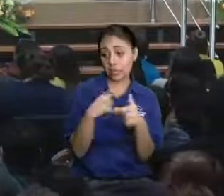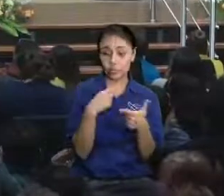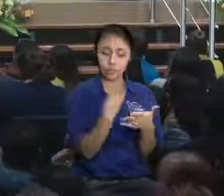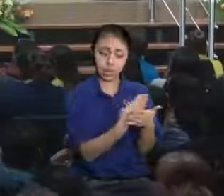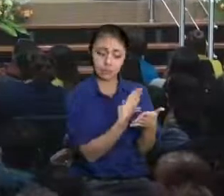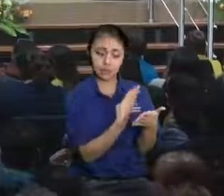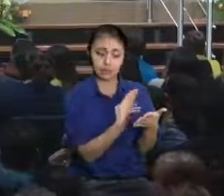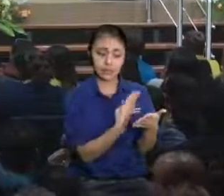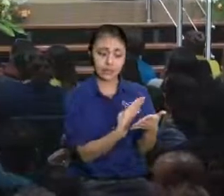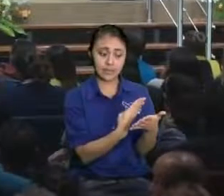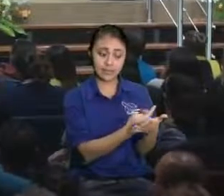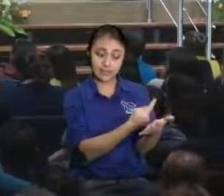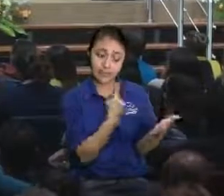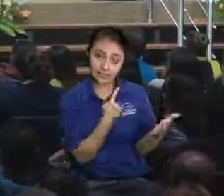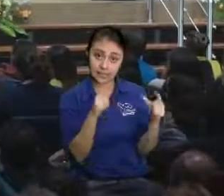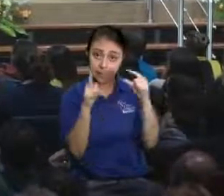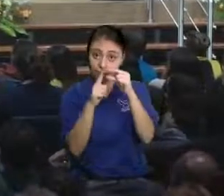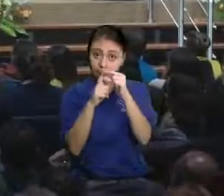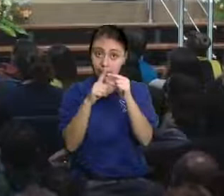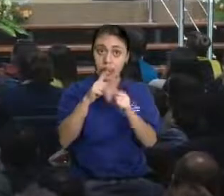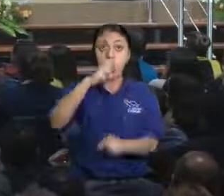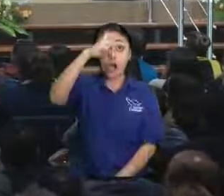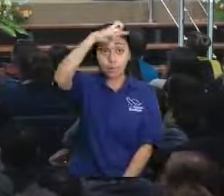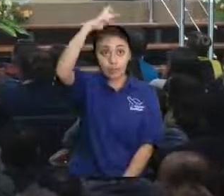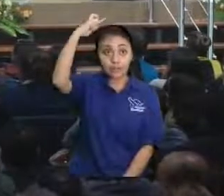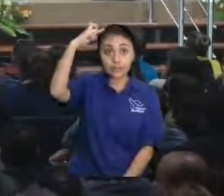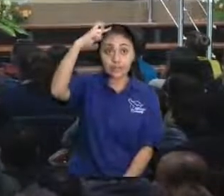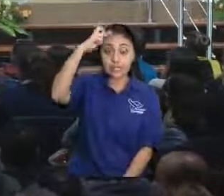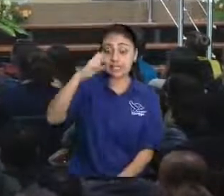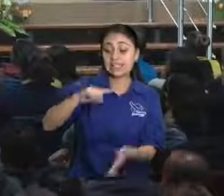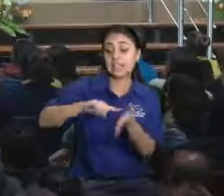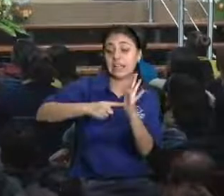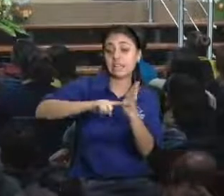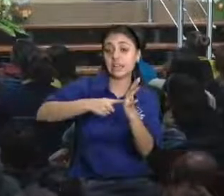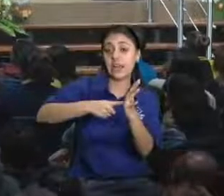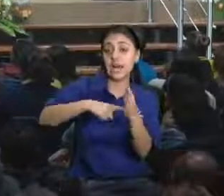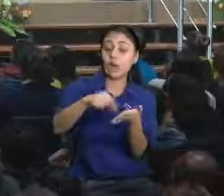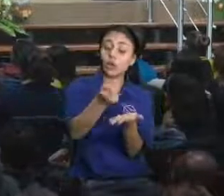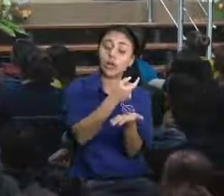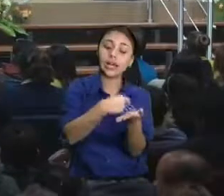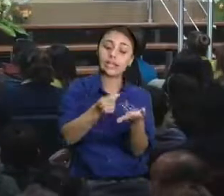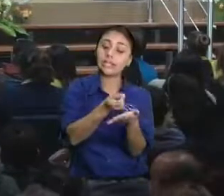Biblia menciona la palabra profecía, se refiere a lo que está escrito.